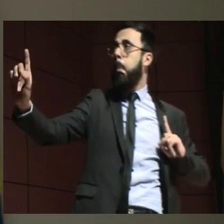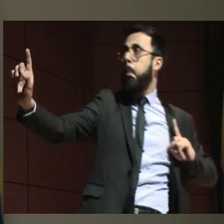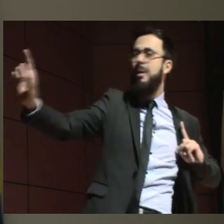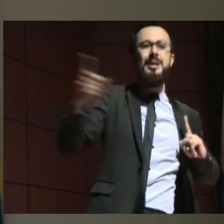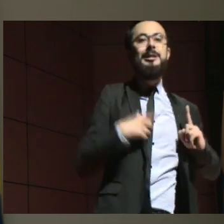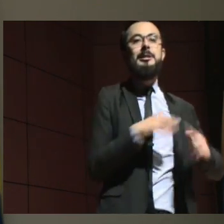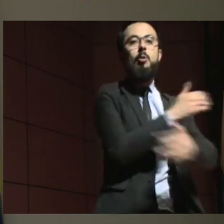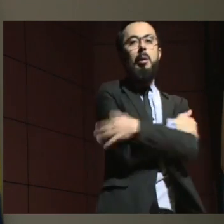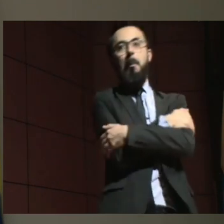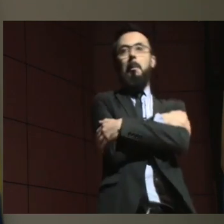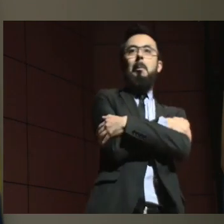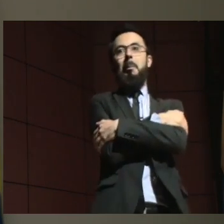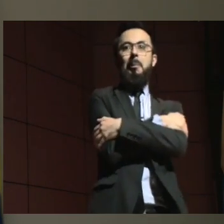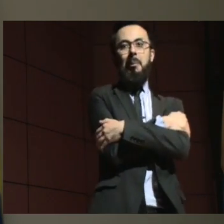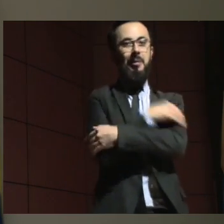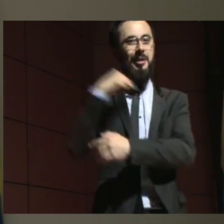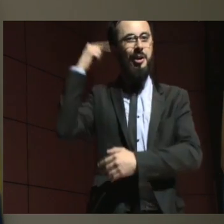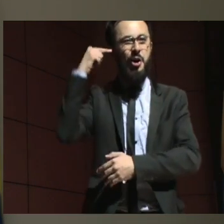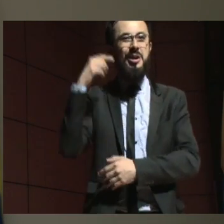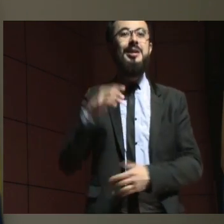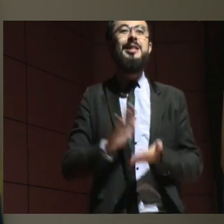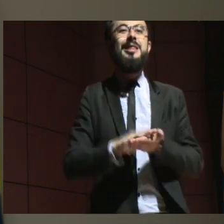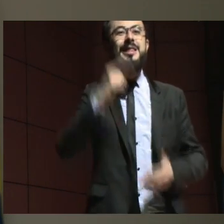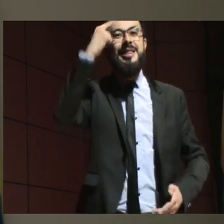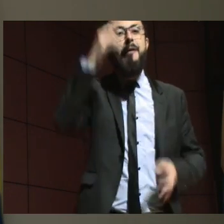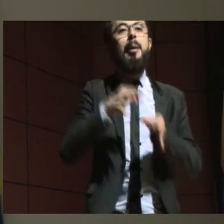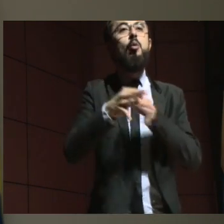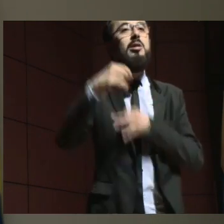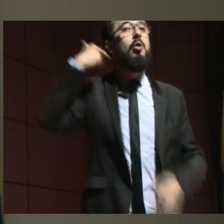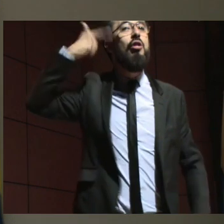hace un buen tiempo, Cibaté.